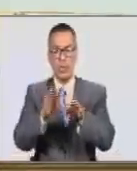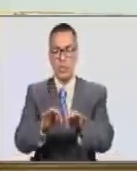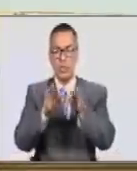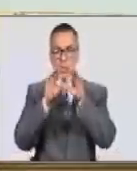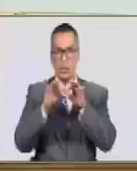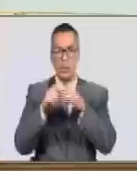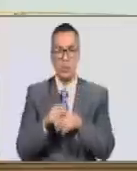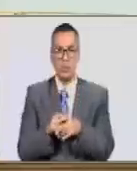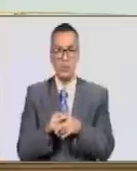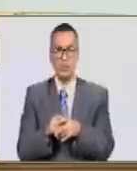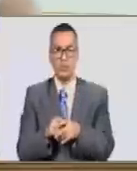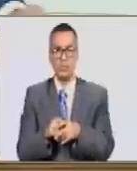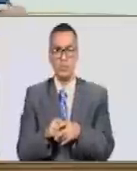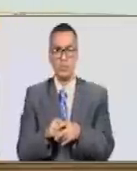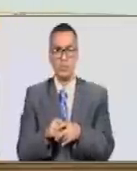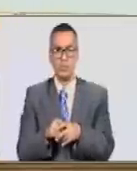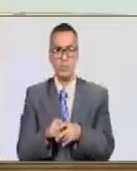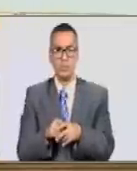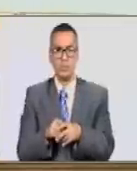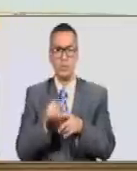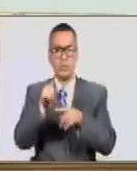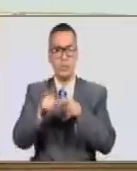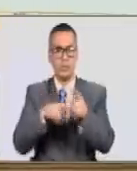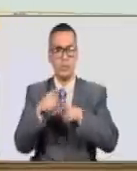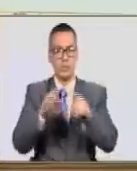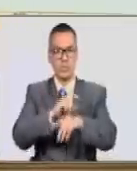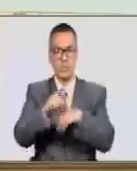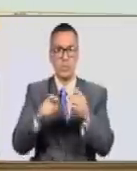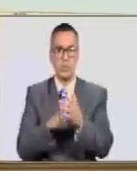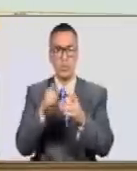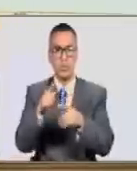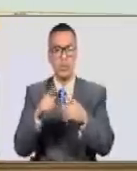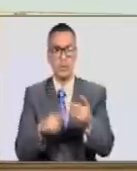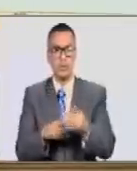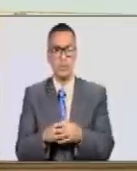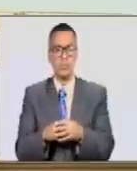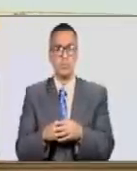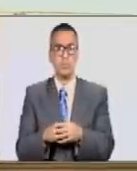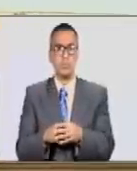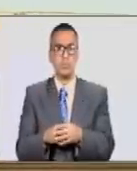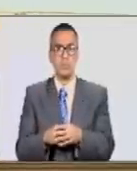interesada, alude directamente a los intereses generales, intereses difusos.